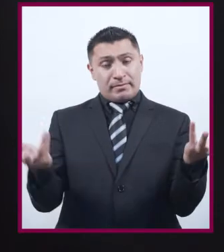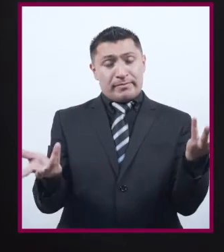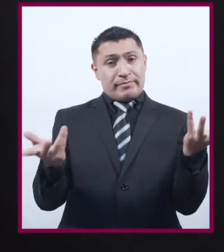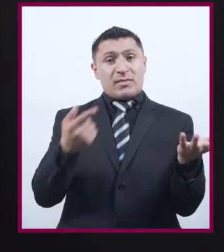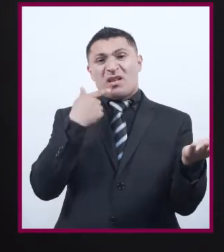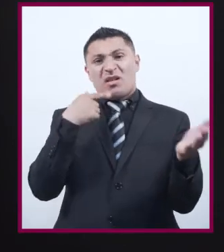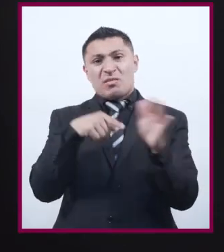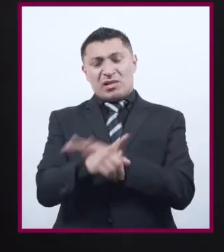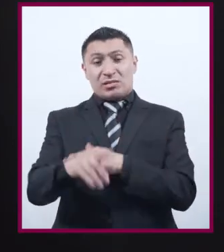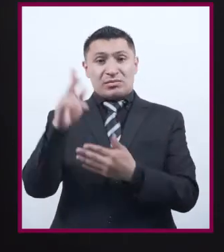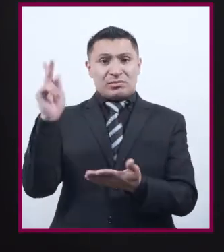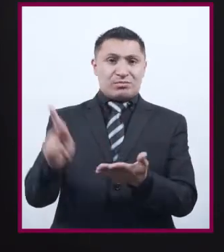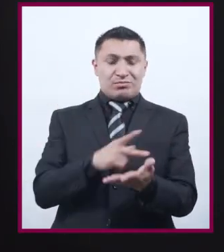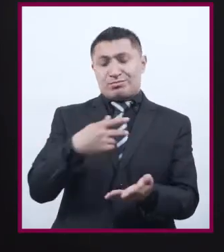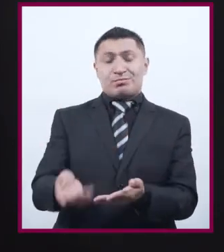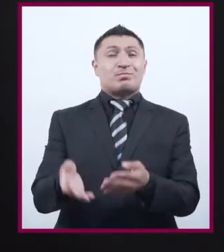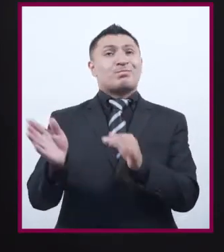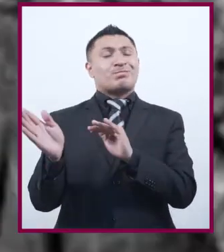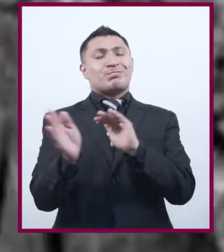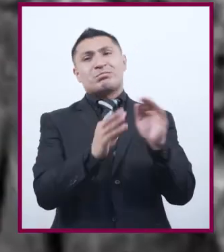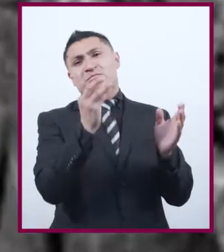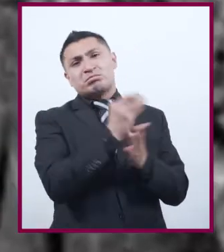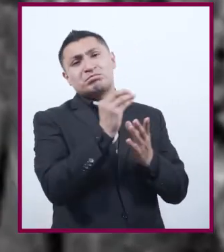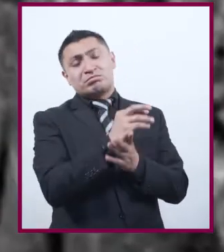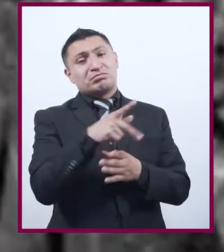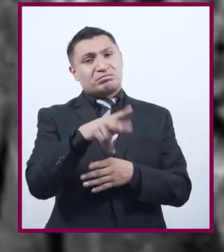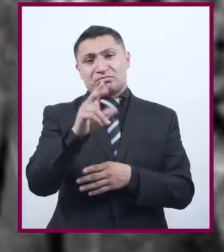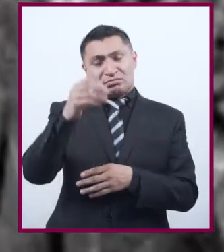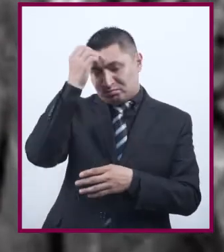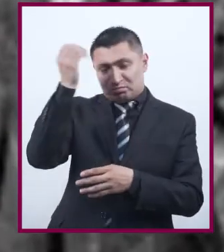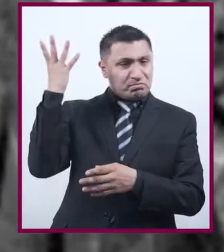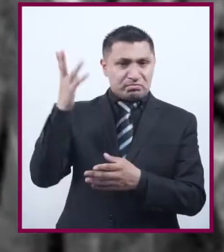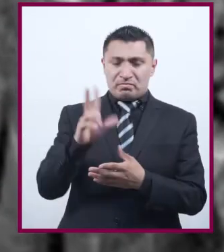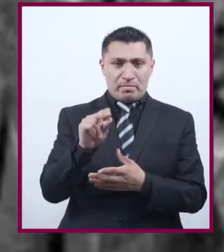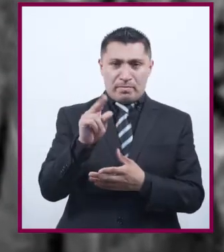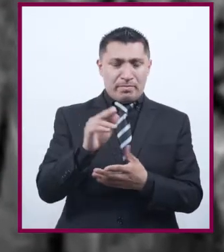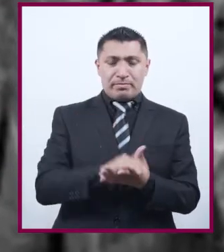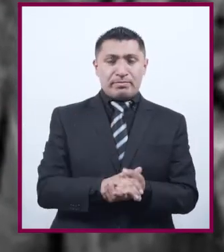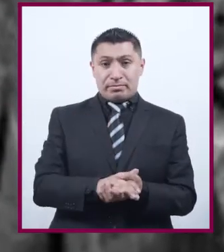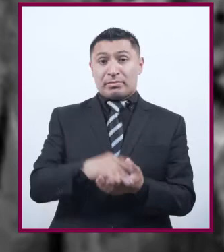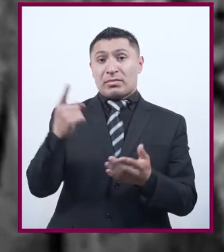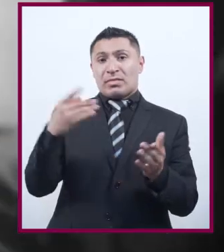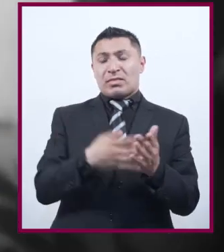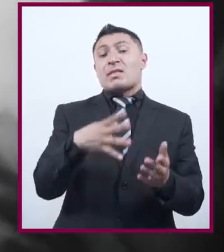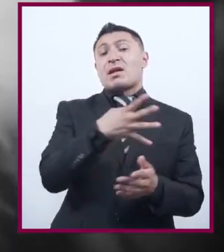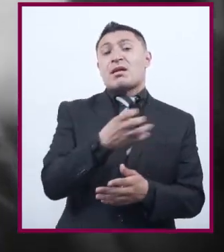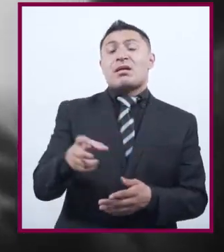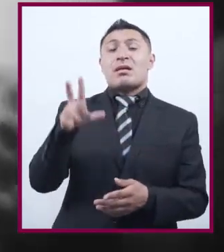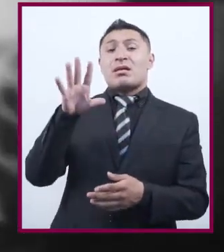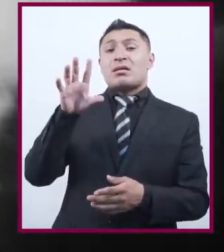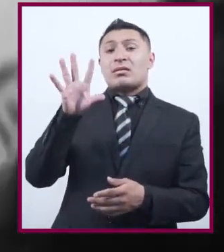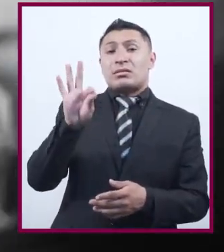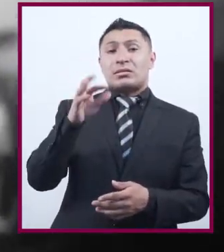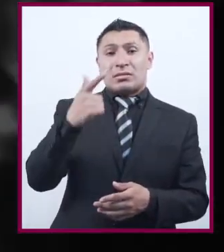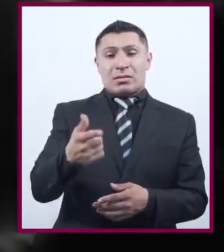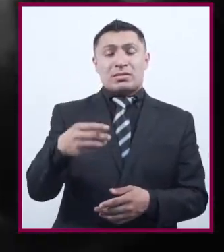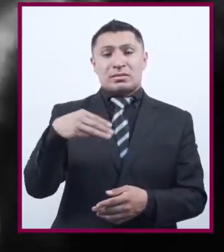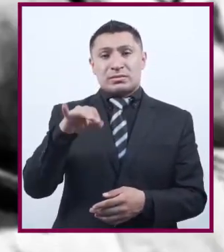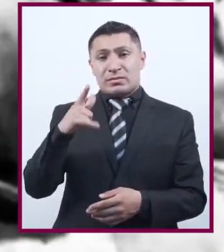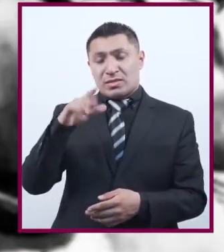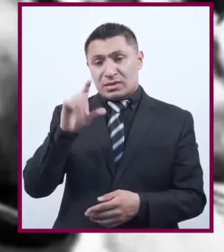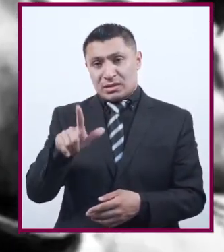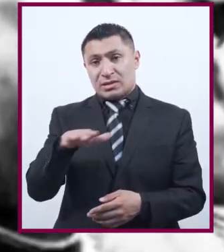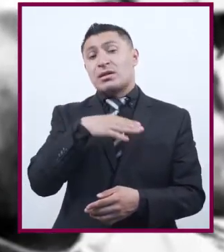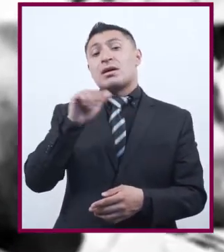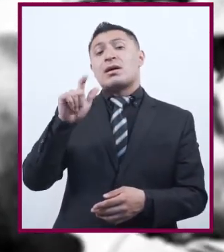quedaron nuevamente pendientes, pero no en el olvido. En 1947, Miguel Alemán dio el voto a las